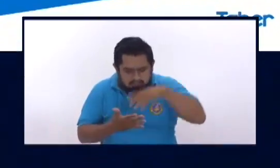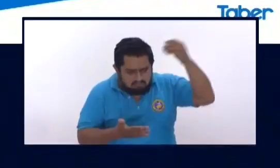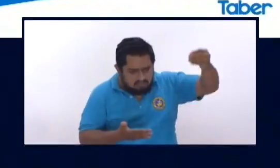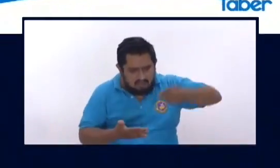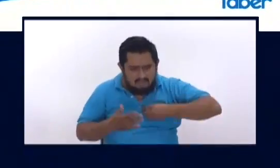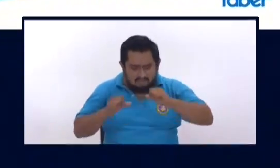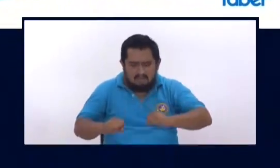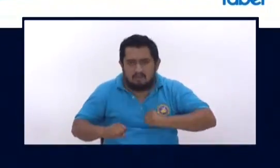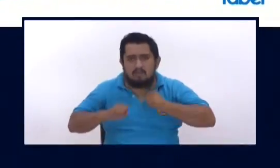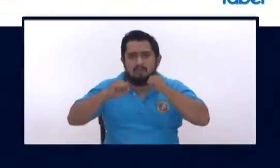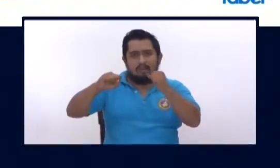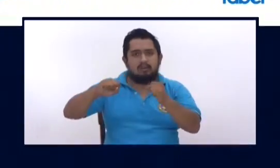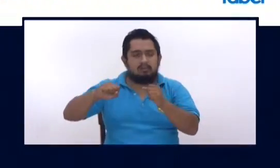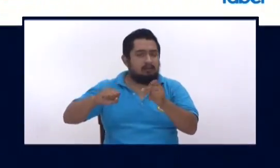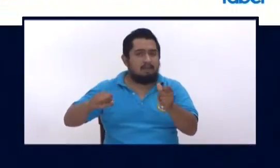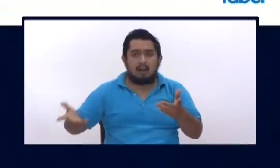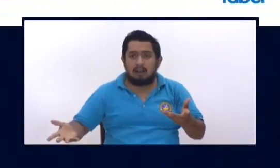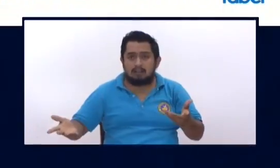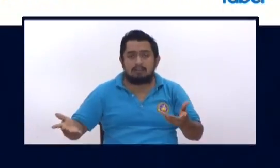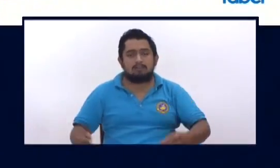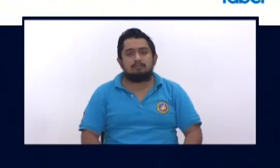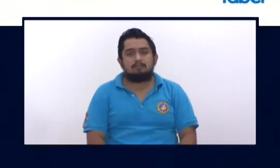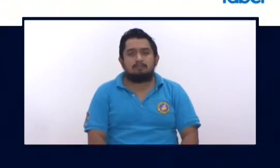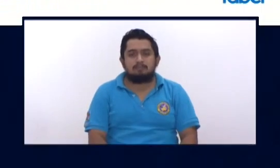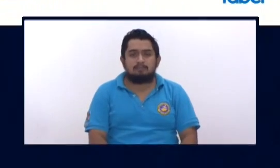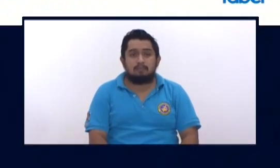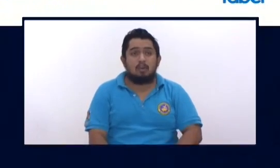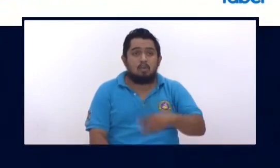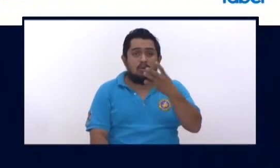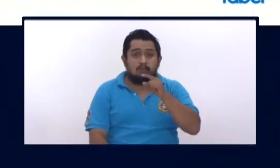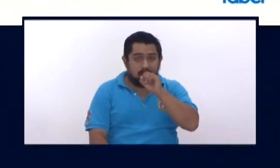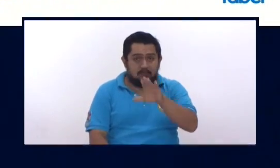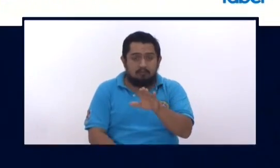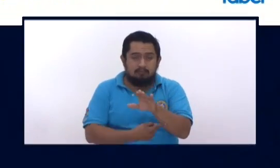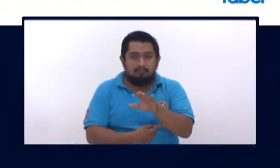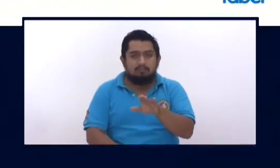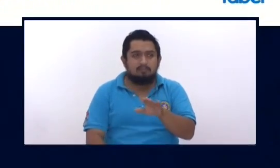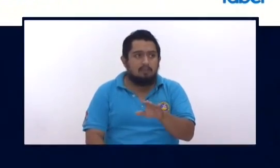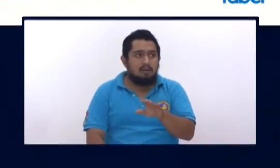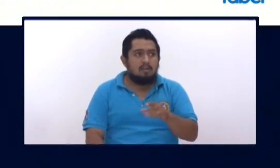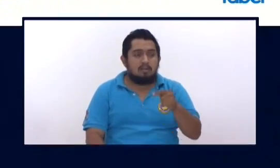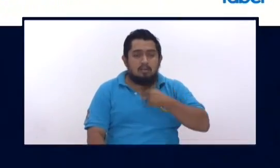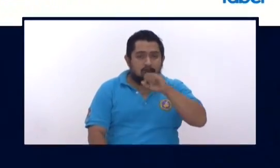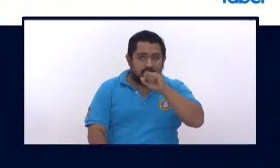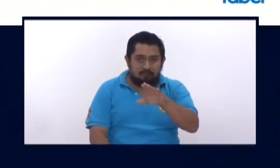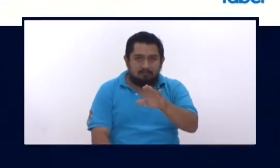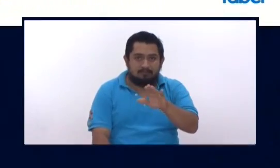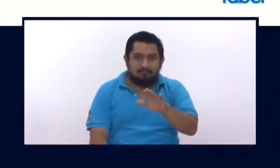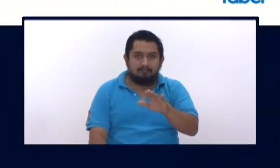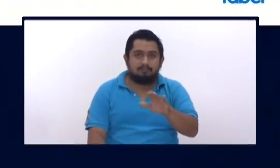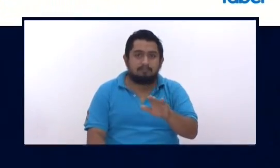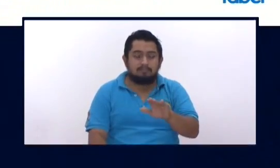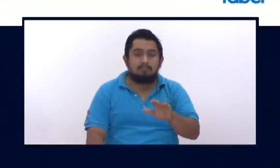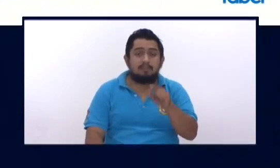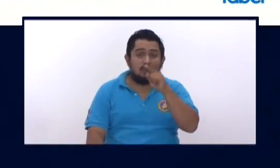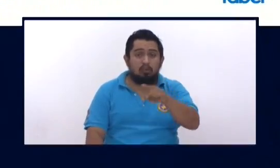multiplica las fuerzas al que no tiene cuantas ningunas el día de hoy amigo y hermano nuestra intención es